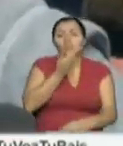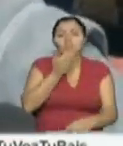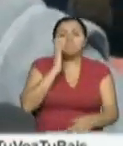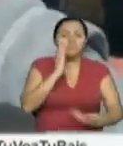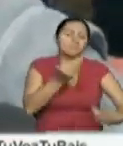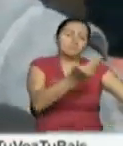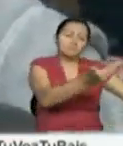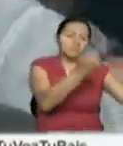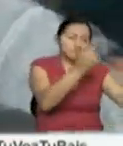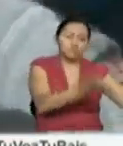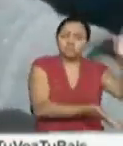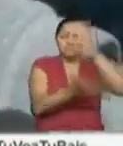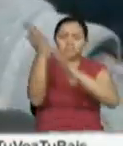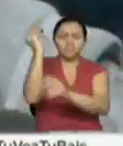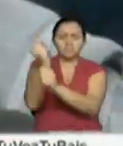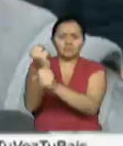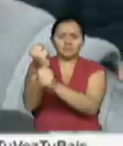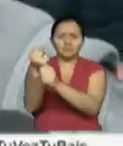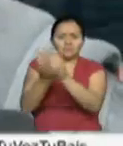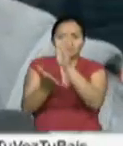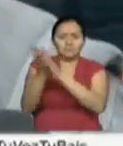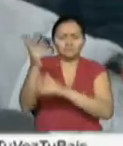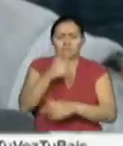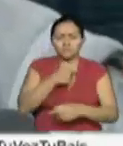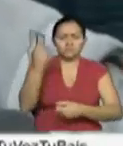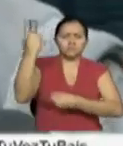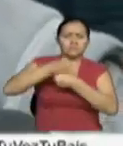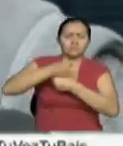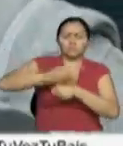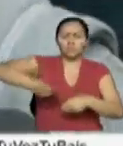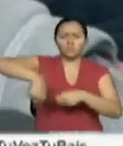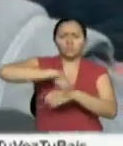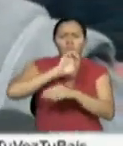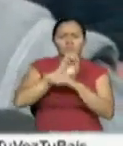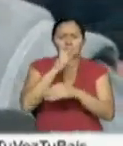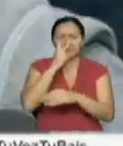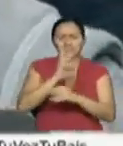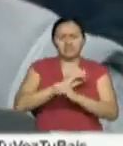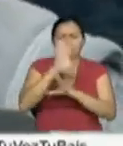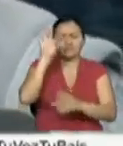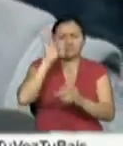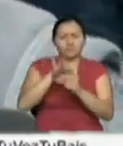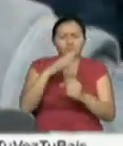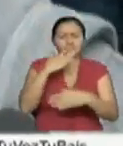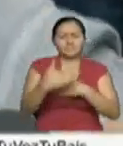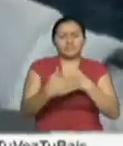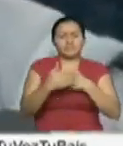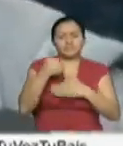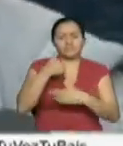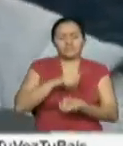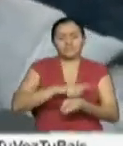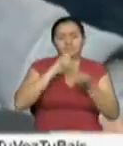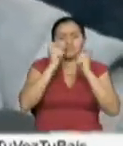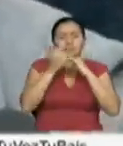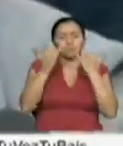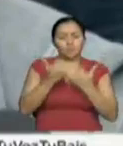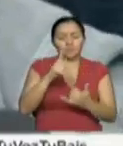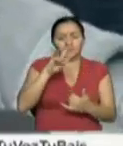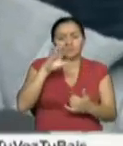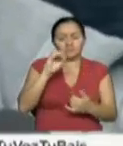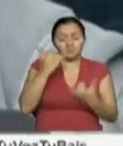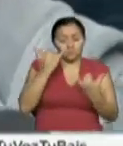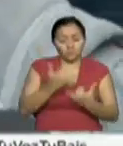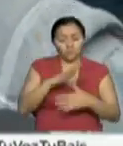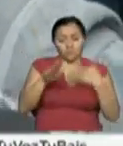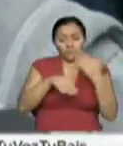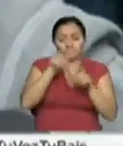hijos donde una comadre. De que usted no puede obligar al pueblo de que diga, voten por mí, va a ser el cambio. Señor Lazo, usted deje que